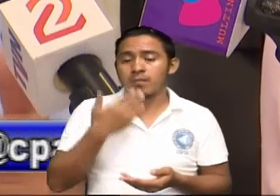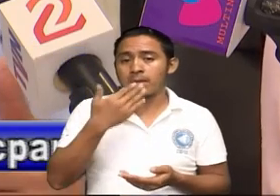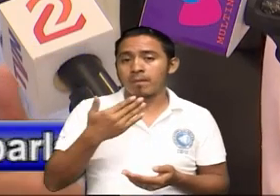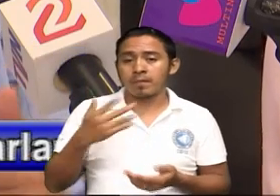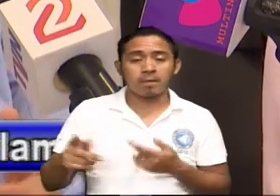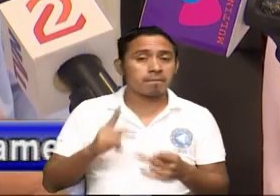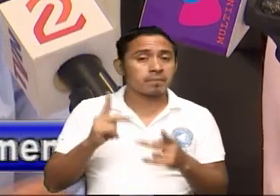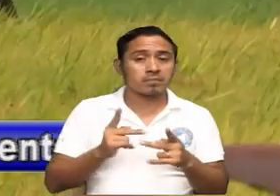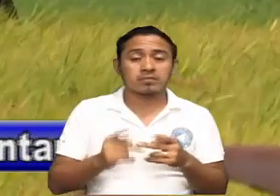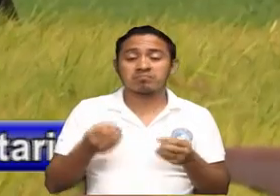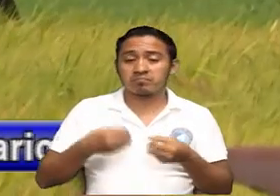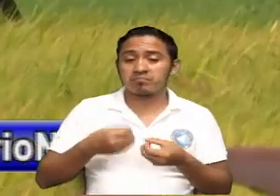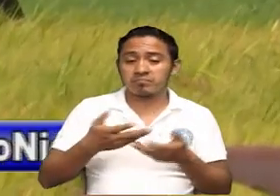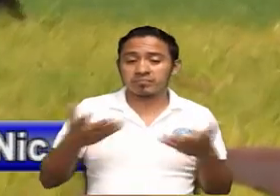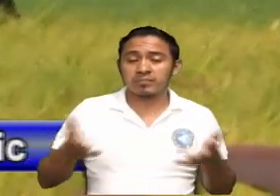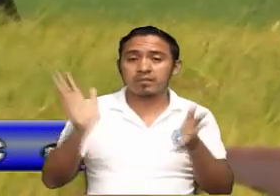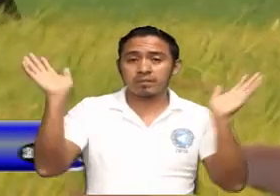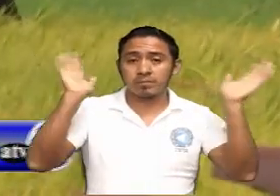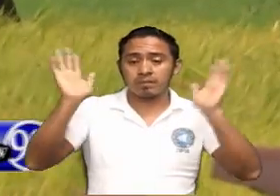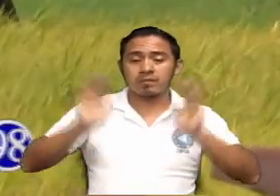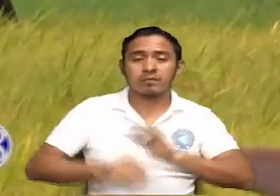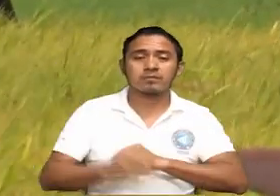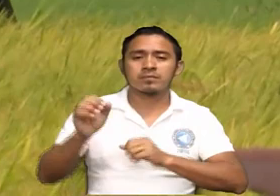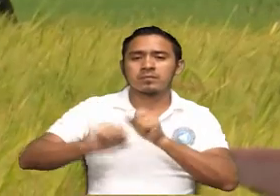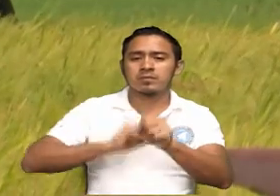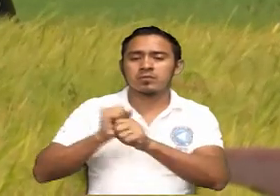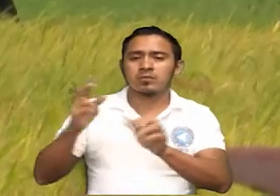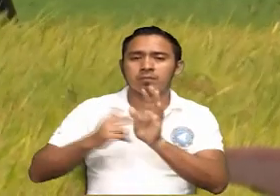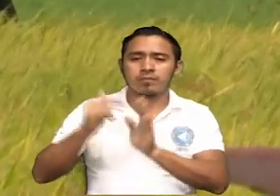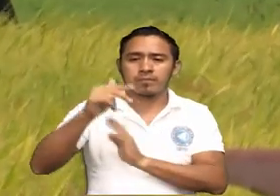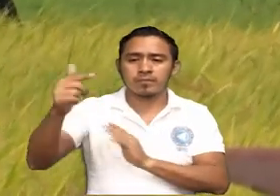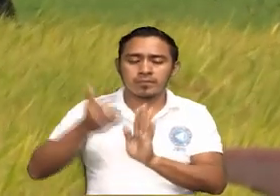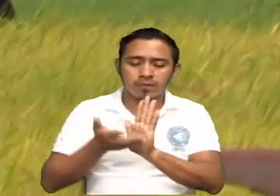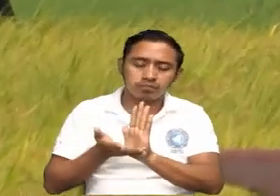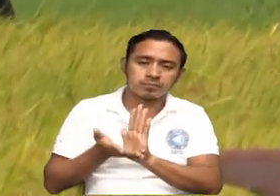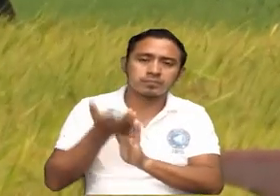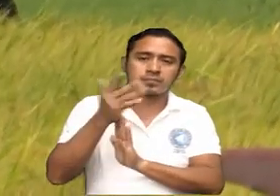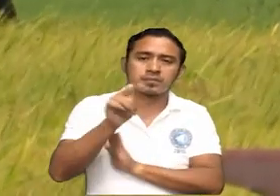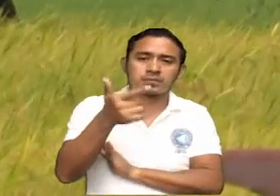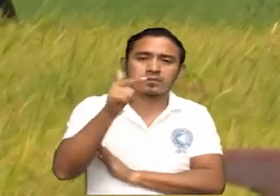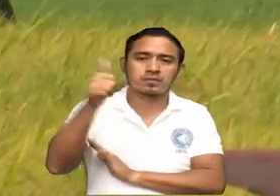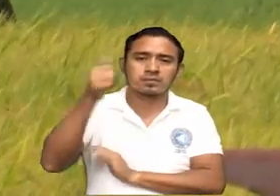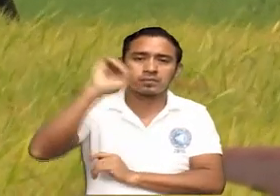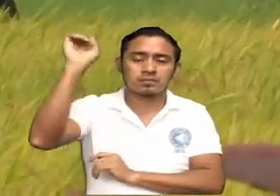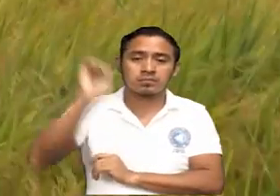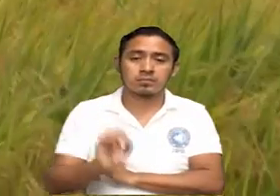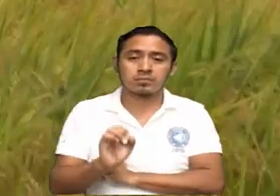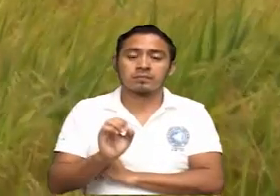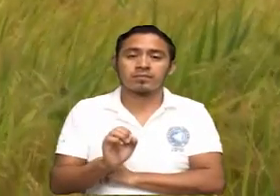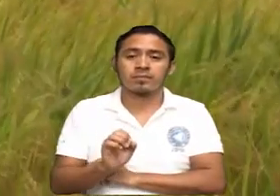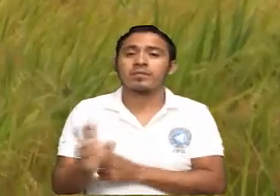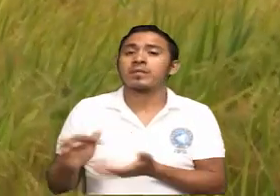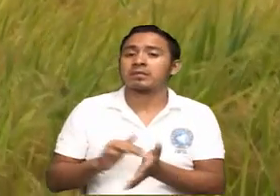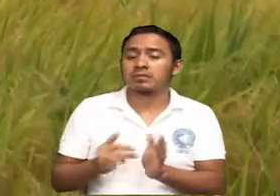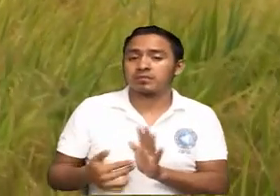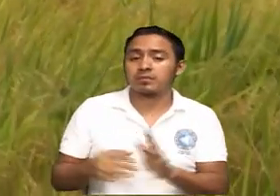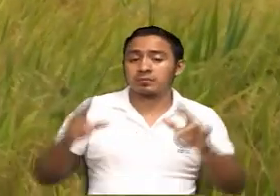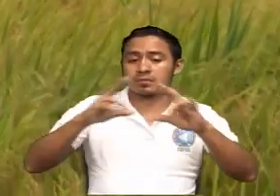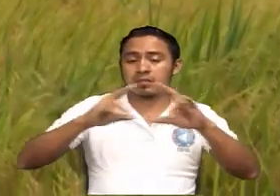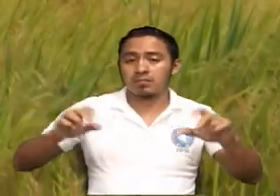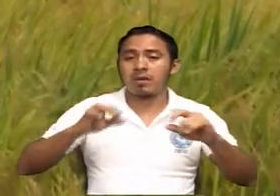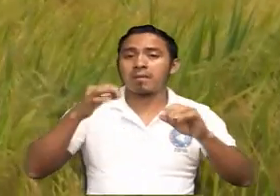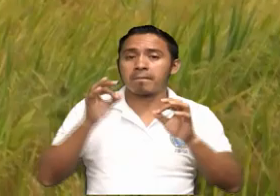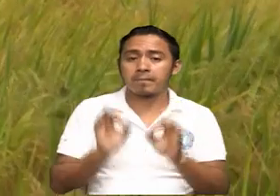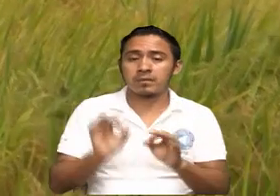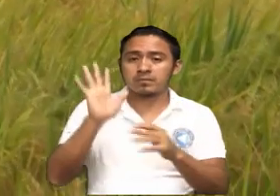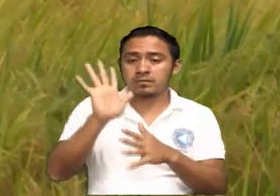excelente abastecimiento. Desde el año 2007 el sector agrícola ha tenido un aumento del 76%, lo que implica que Nicaragua será uno